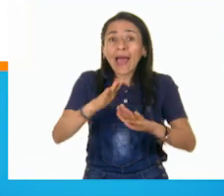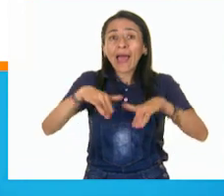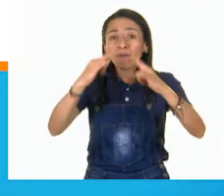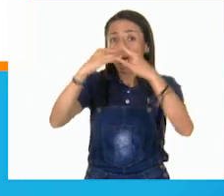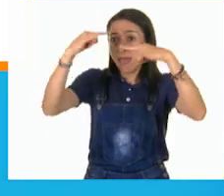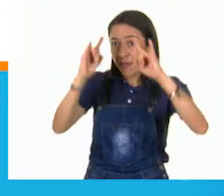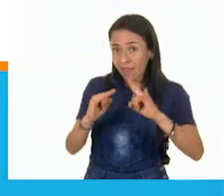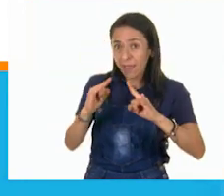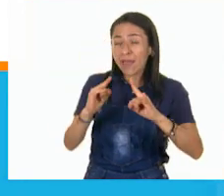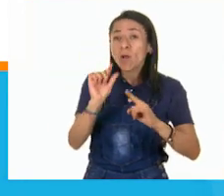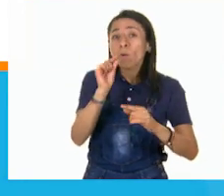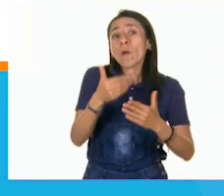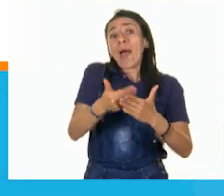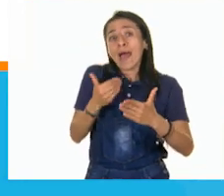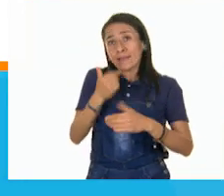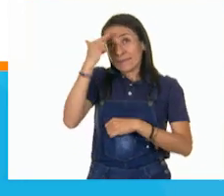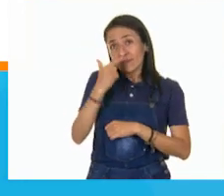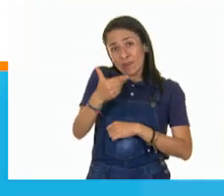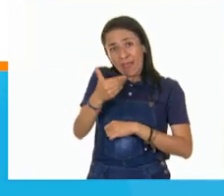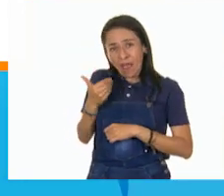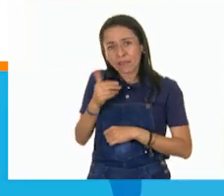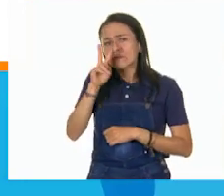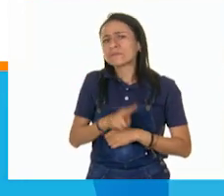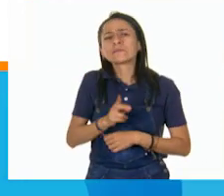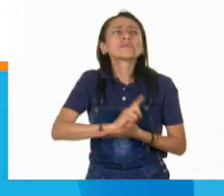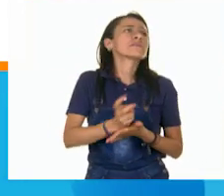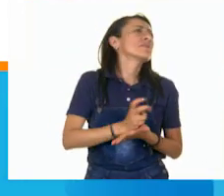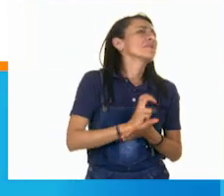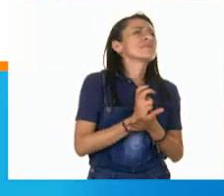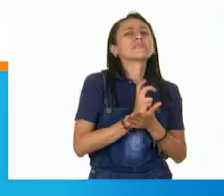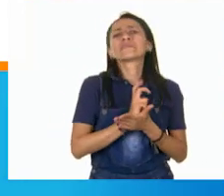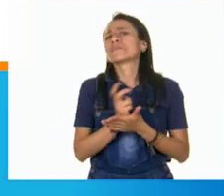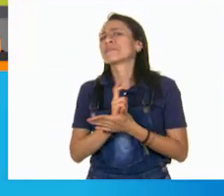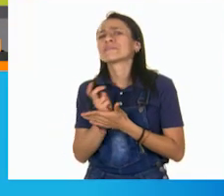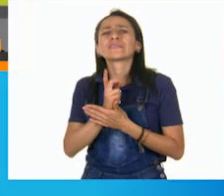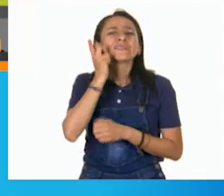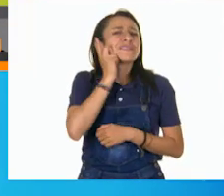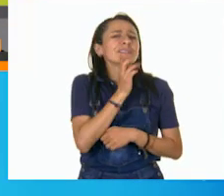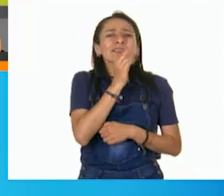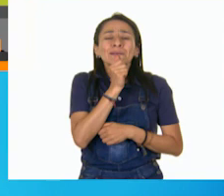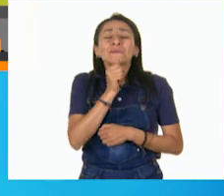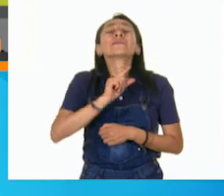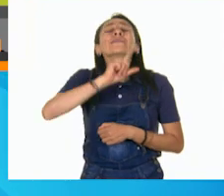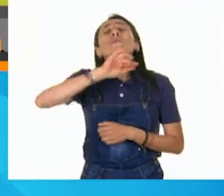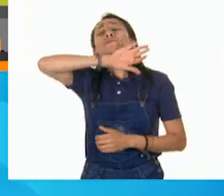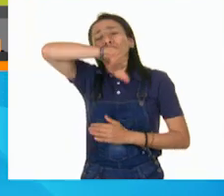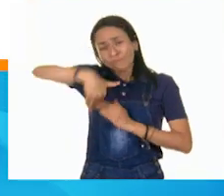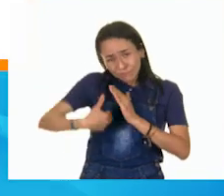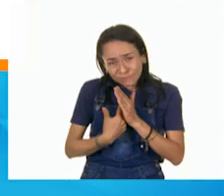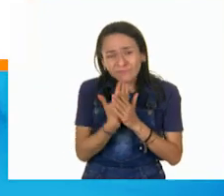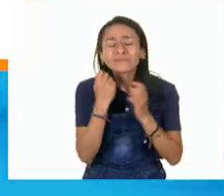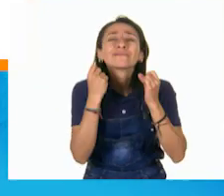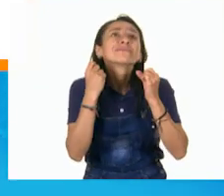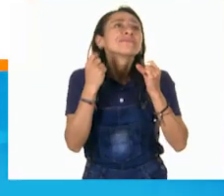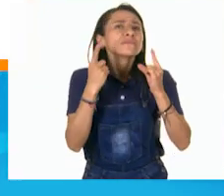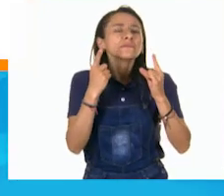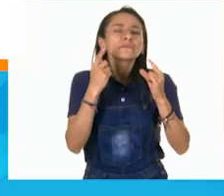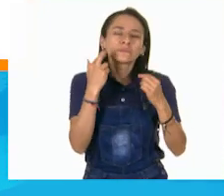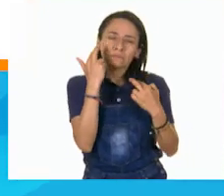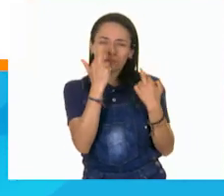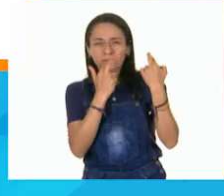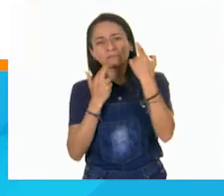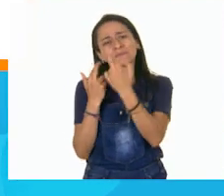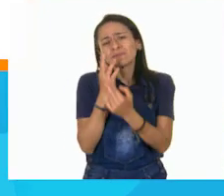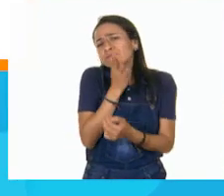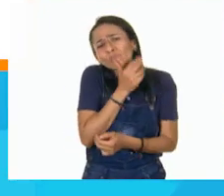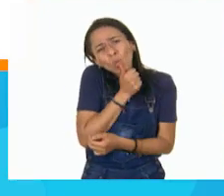dormir y al otro día estaba hasta de mal humor y no disfrutaba tanto como podría ser. ¿En serio? Sí. Bueno, a mí, yo estoy recordando que a mí me